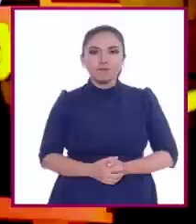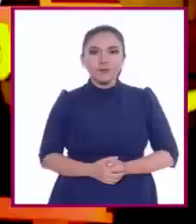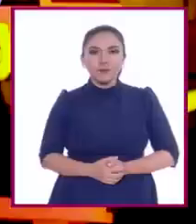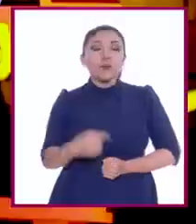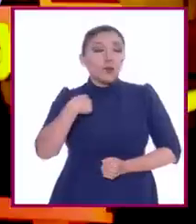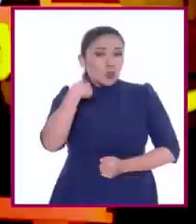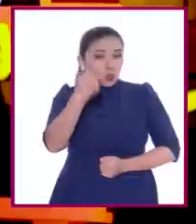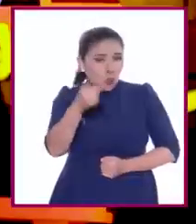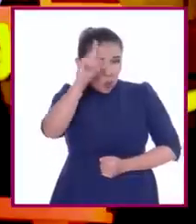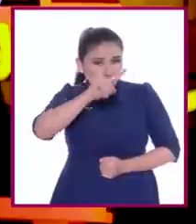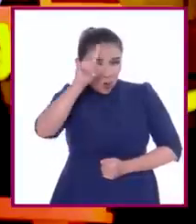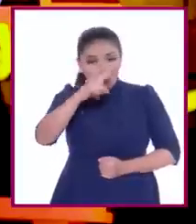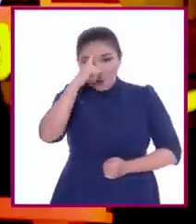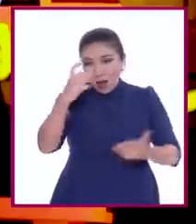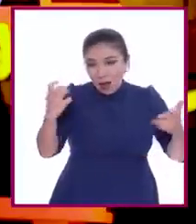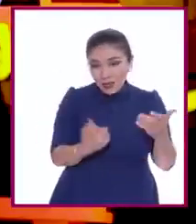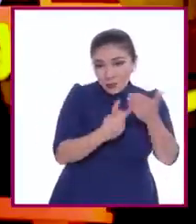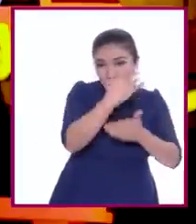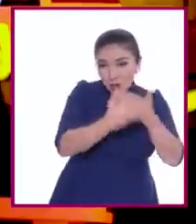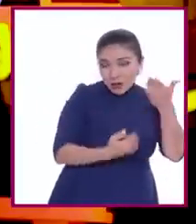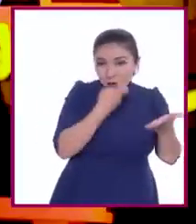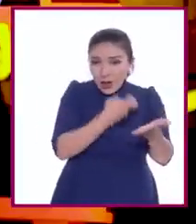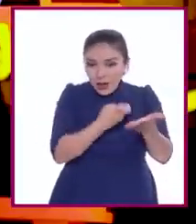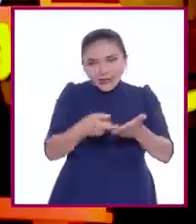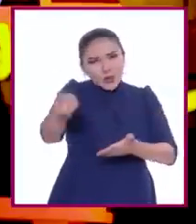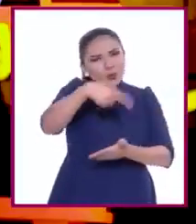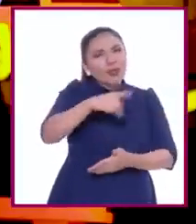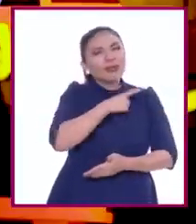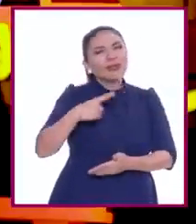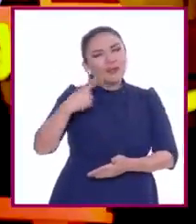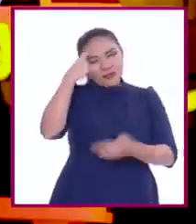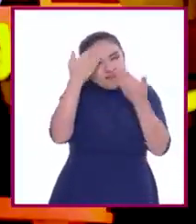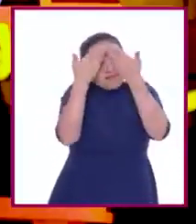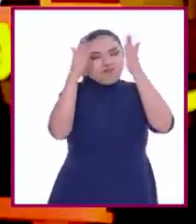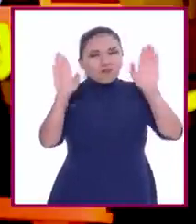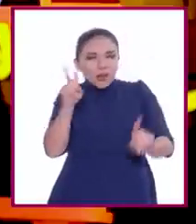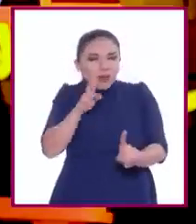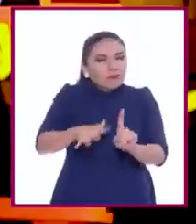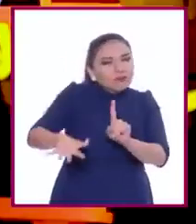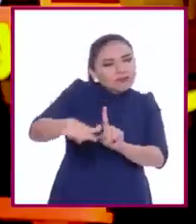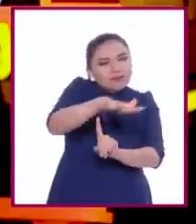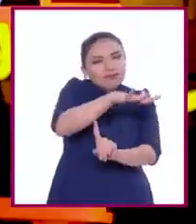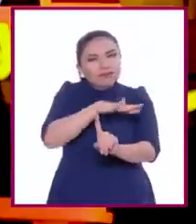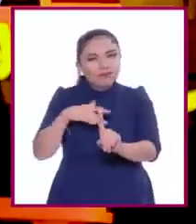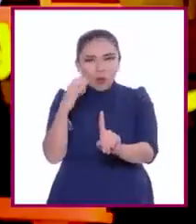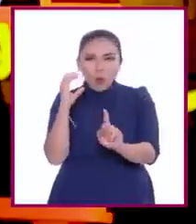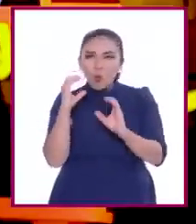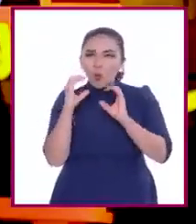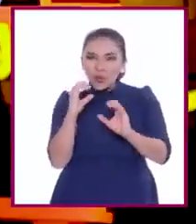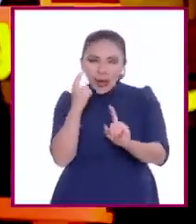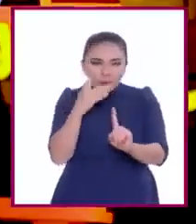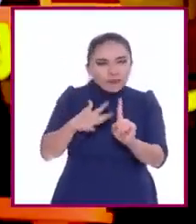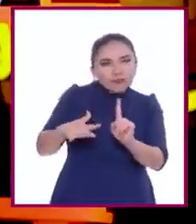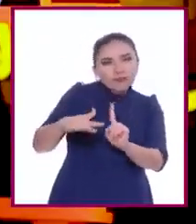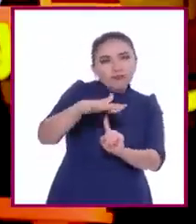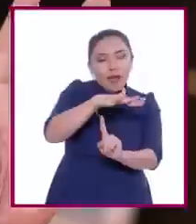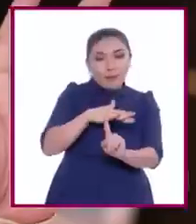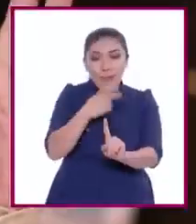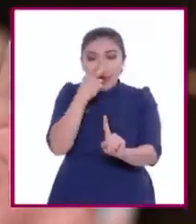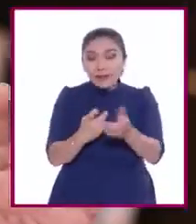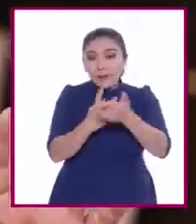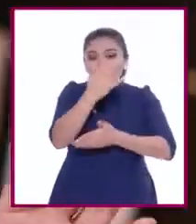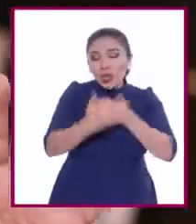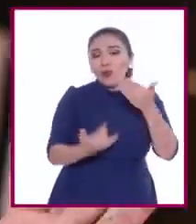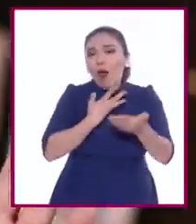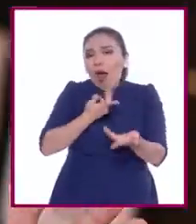Yo les recomendaría para el uso de este proyecto que sean muy abiertos y muy observadores del contexto que tienen. Al final de cuentas,